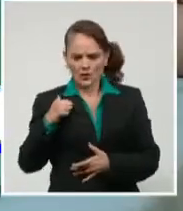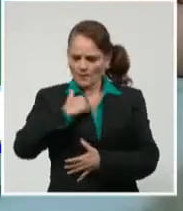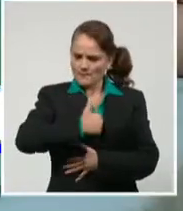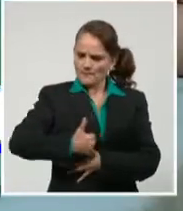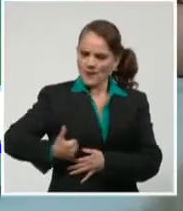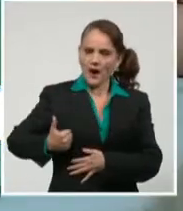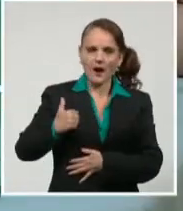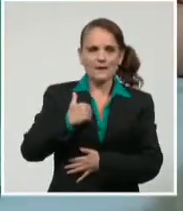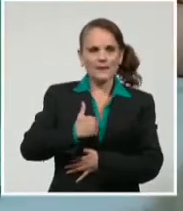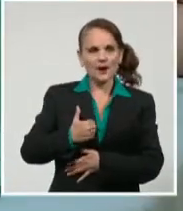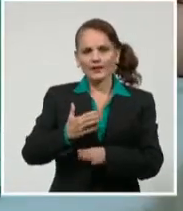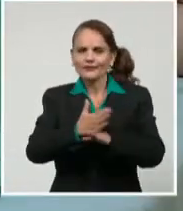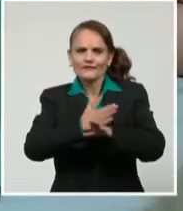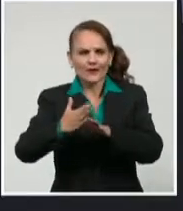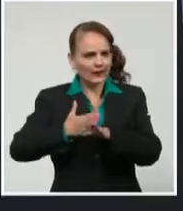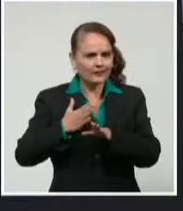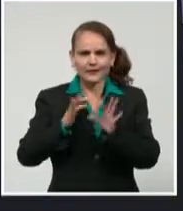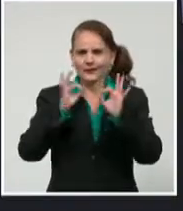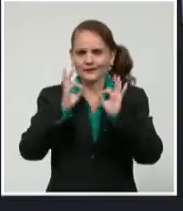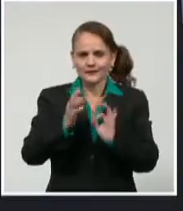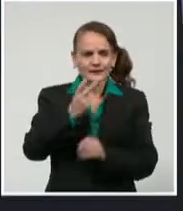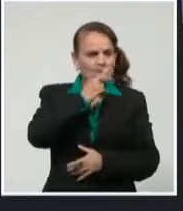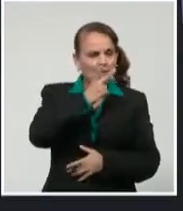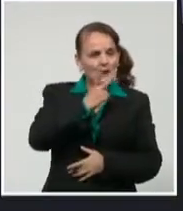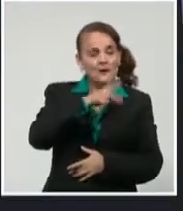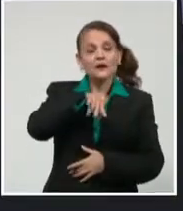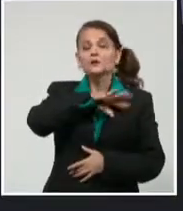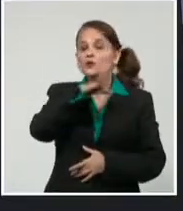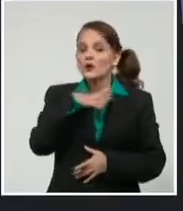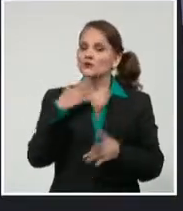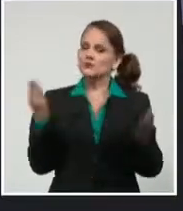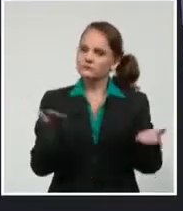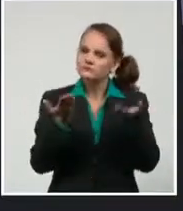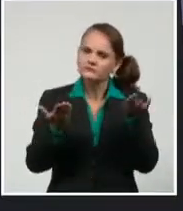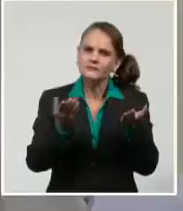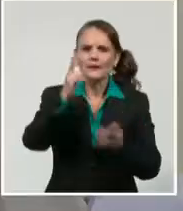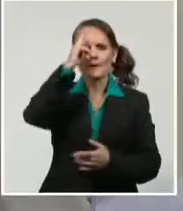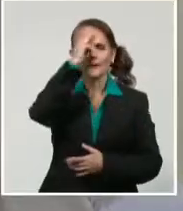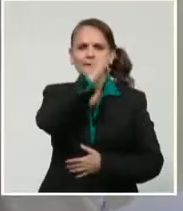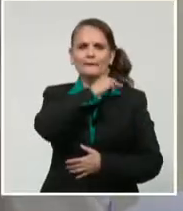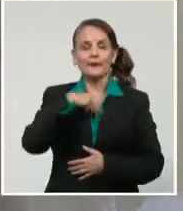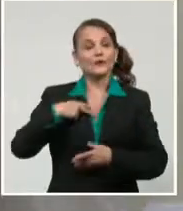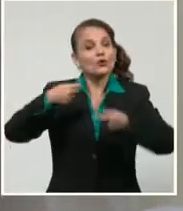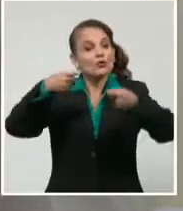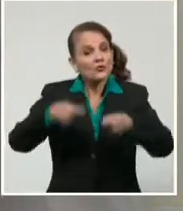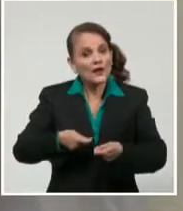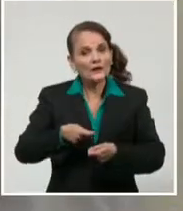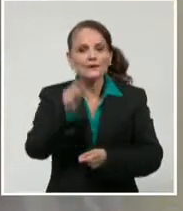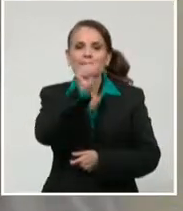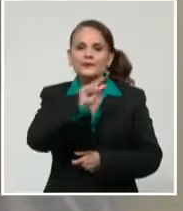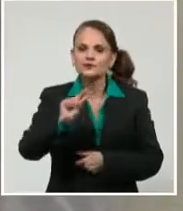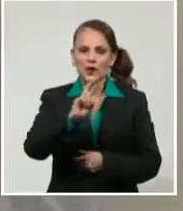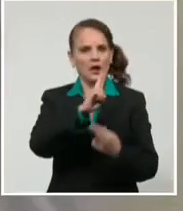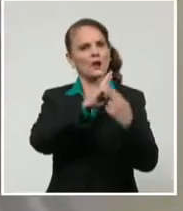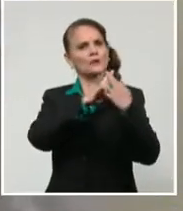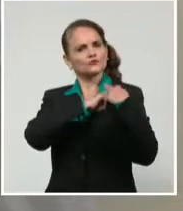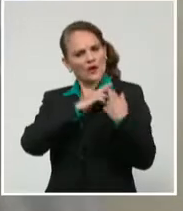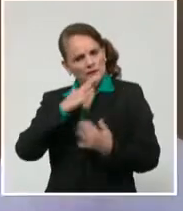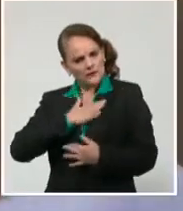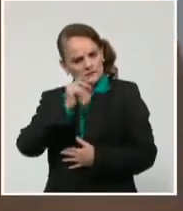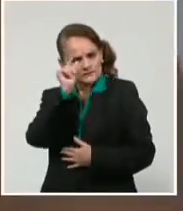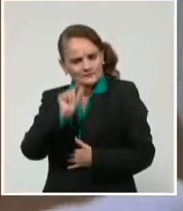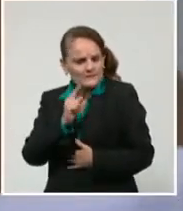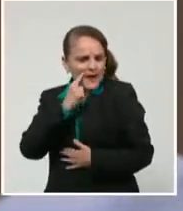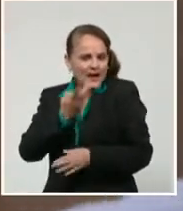sido un llamado de nuestros profesionales de la salud que insisten en la necesidad de la autorresponsabilidad para la